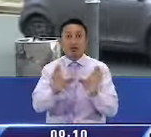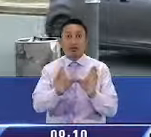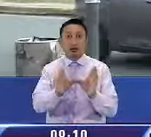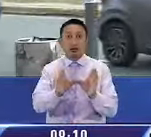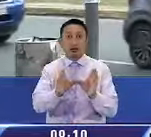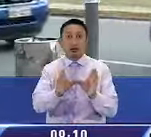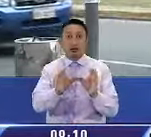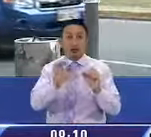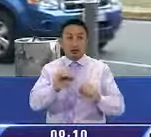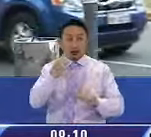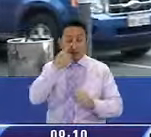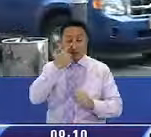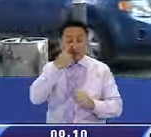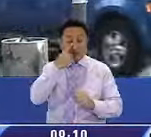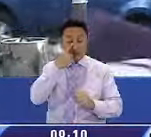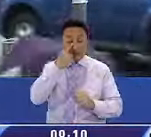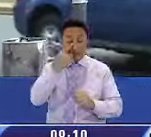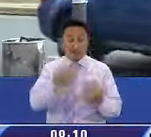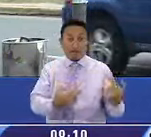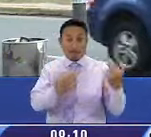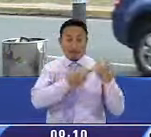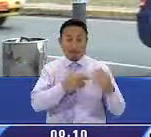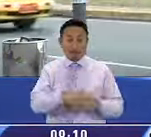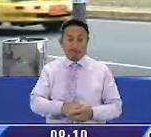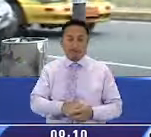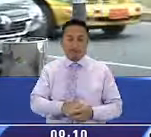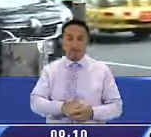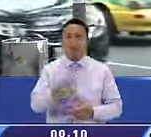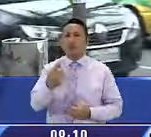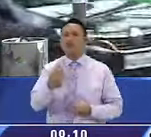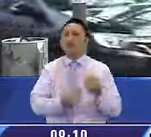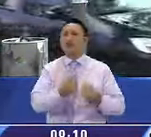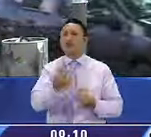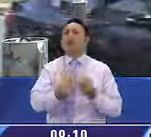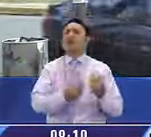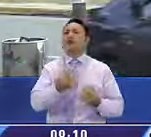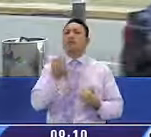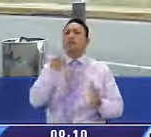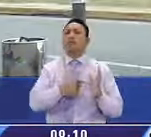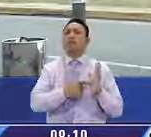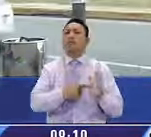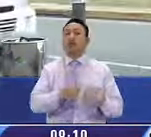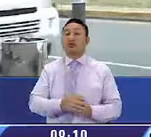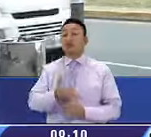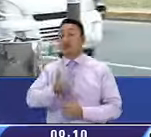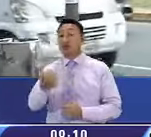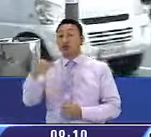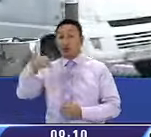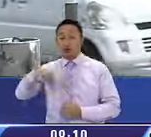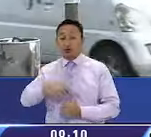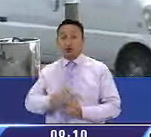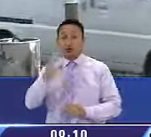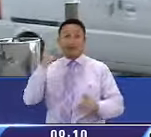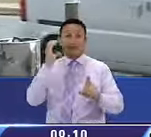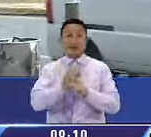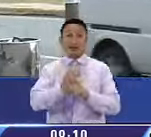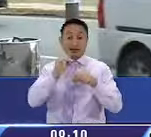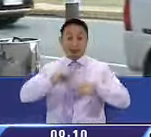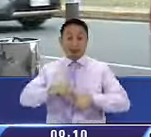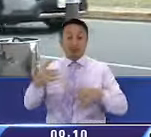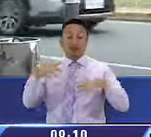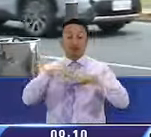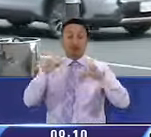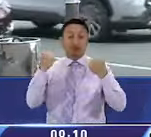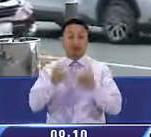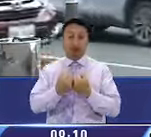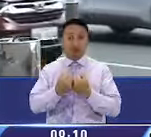para esta tarea. ¿Acciones como qué, por ejemplo? Por ejemplo, porque ella no puede difamarme y poner montajes, subir en sus redes